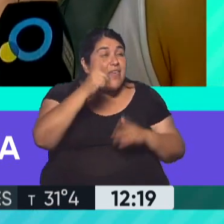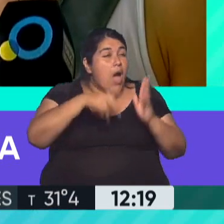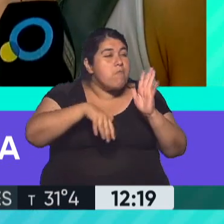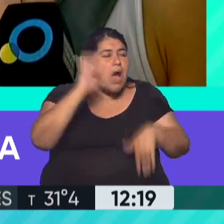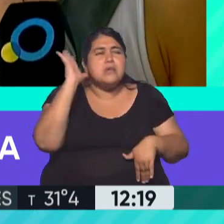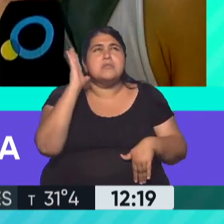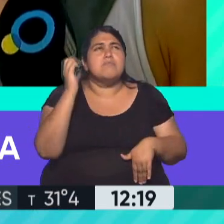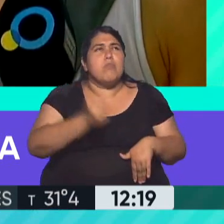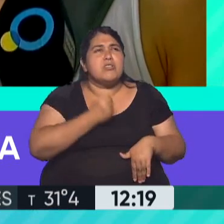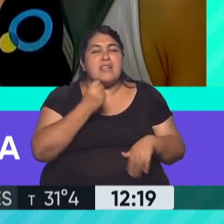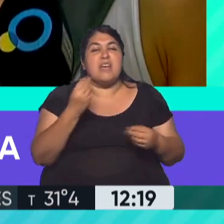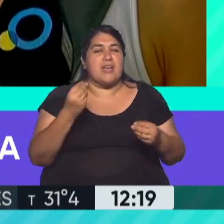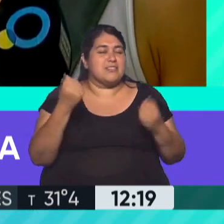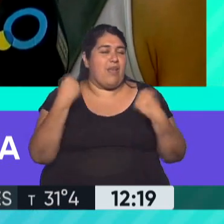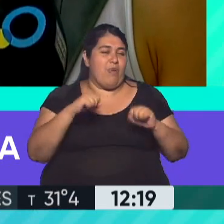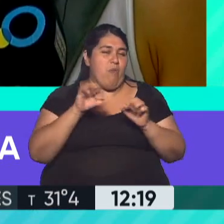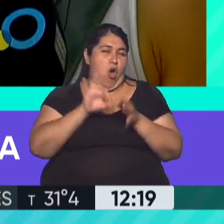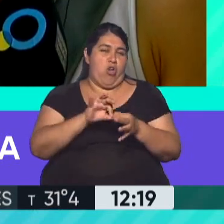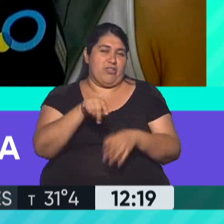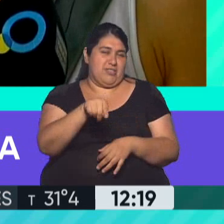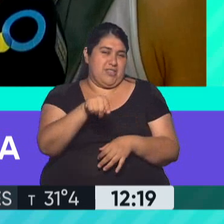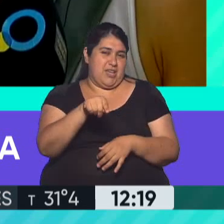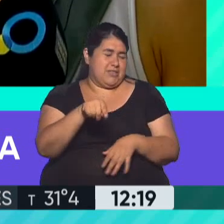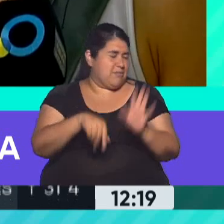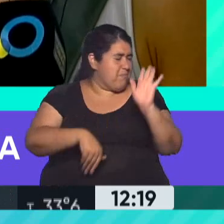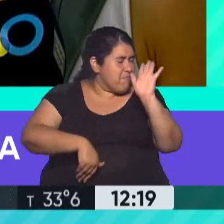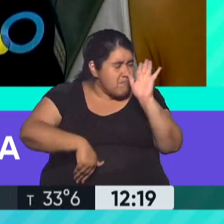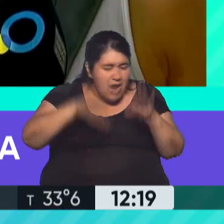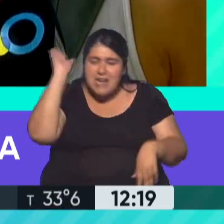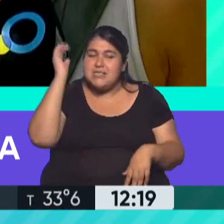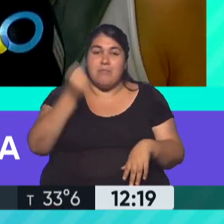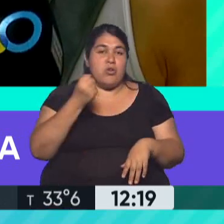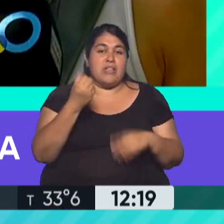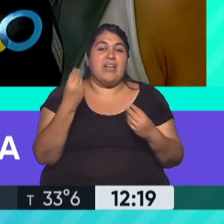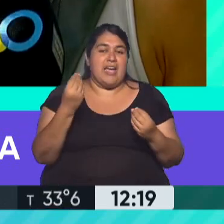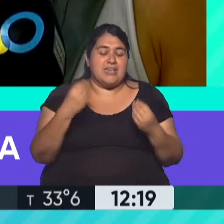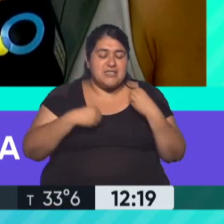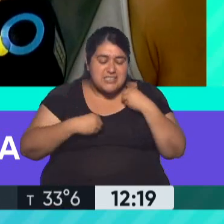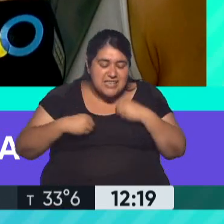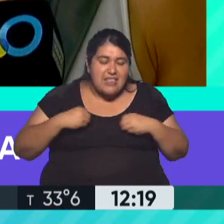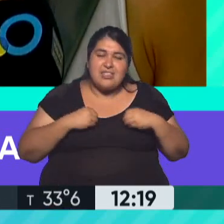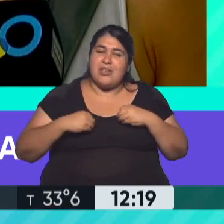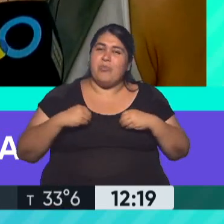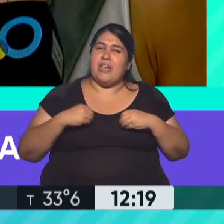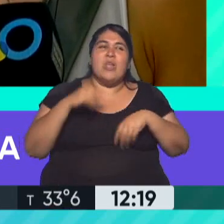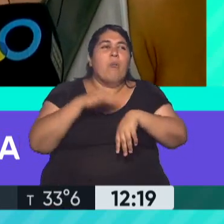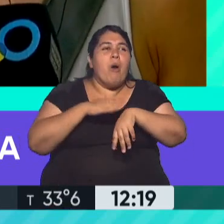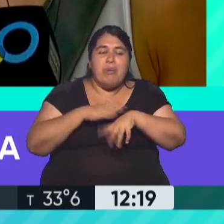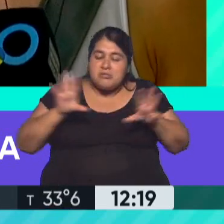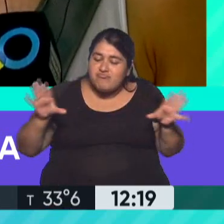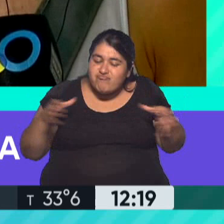sublime tenía que ver con el deporte, pero mucho más que eso tenía que ver con lo que pasaba en ese ámbito